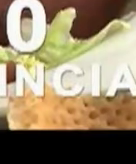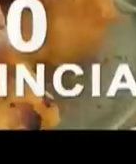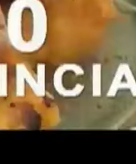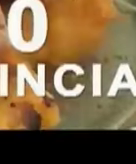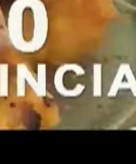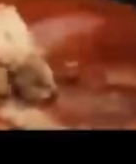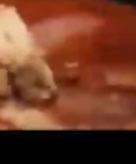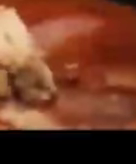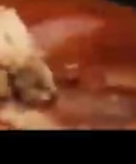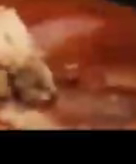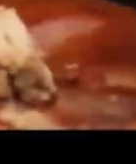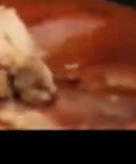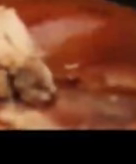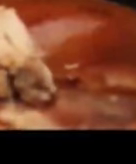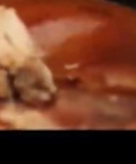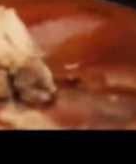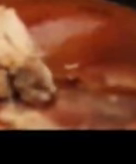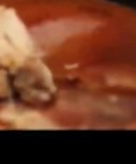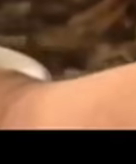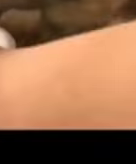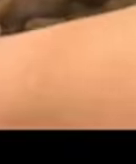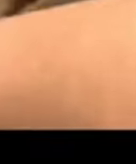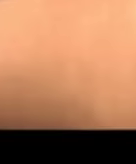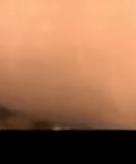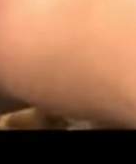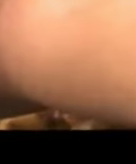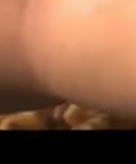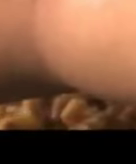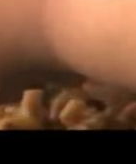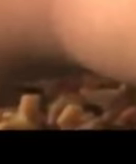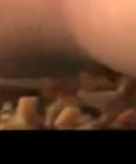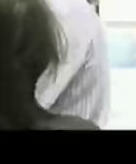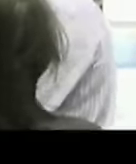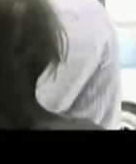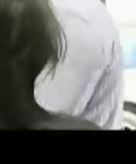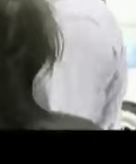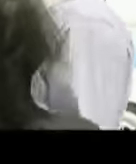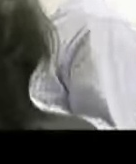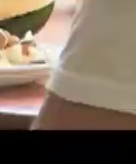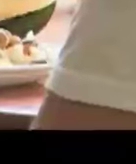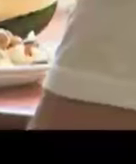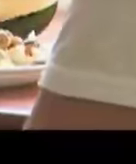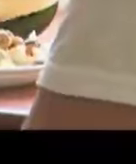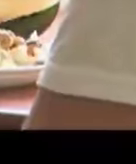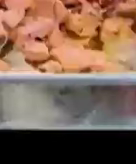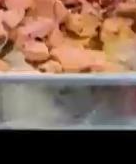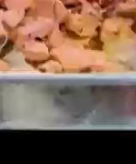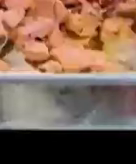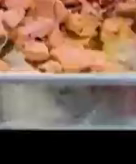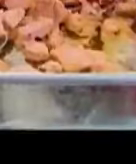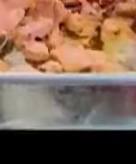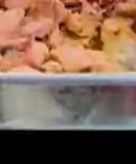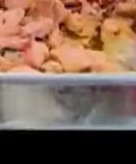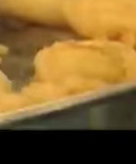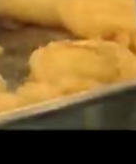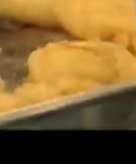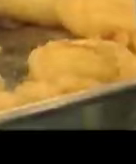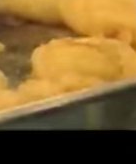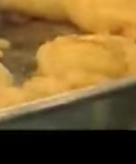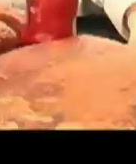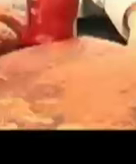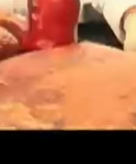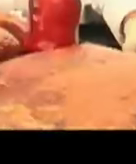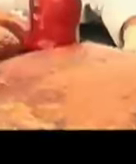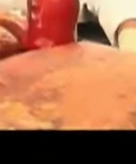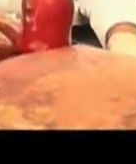mundo. En cada rincón del país, encuentre restaurantes y participantes que defienden su hornado como el mejor de todos. La ciudadanía